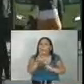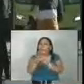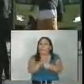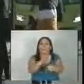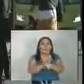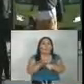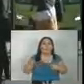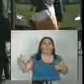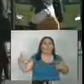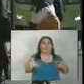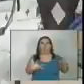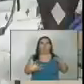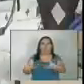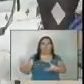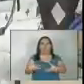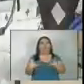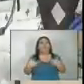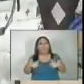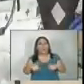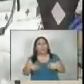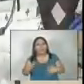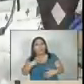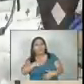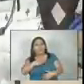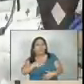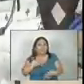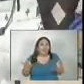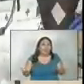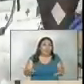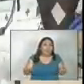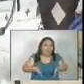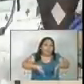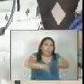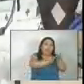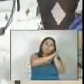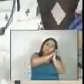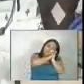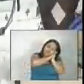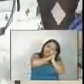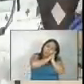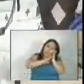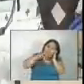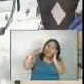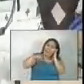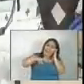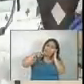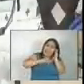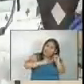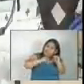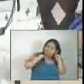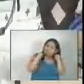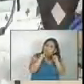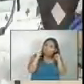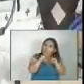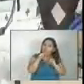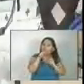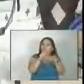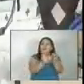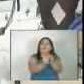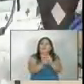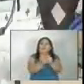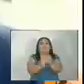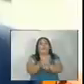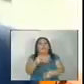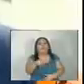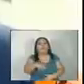atender la llegada de miles de ellos. Ahora la mayoría tienen que dormir en las calles y soportar las inclemencias del clima extremo que también azota